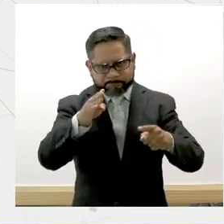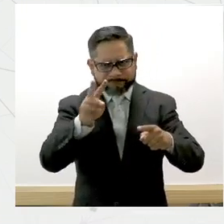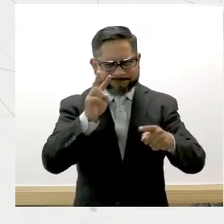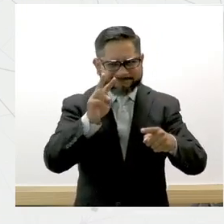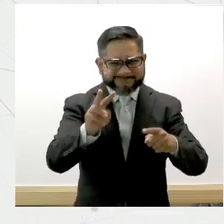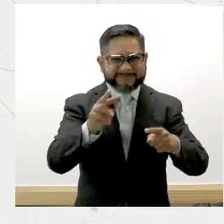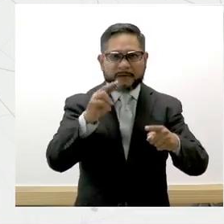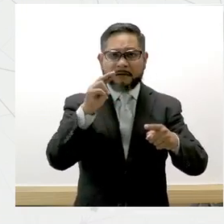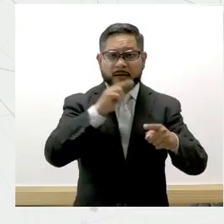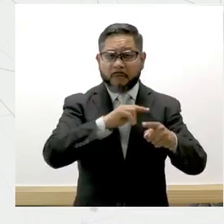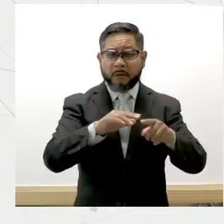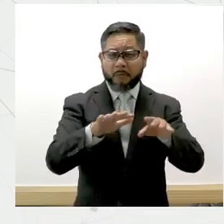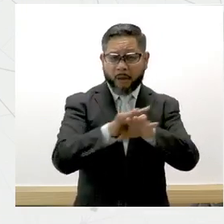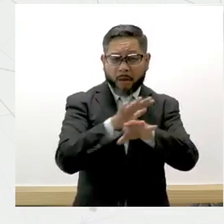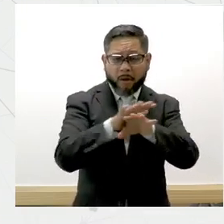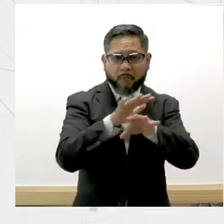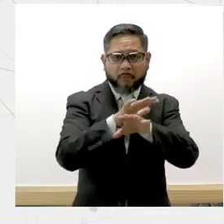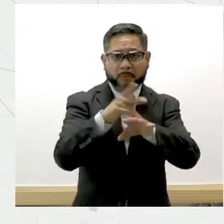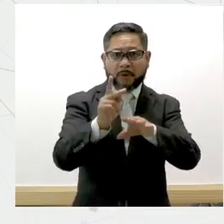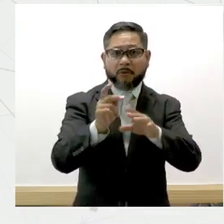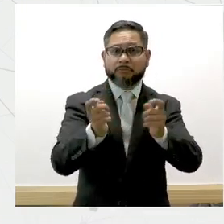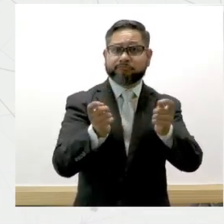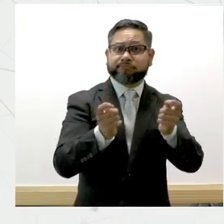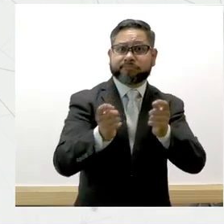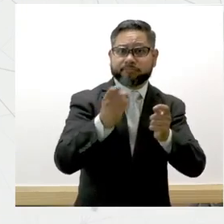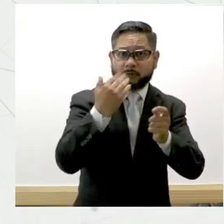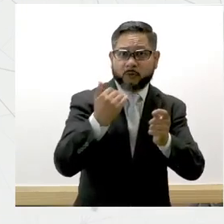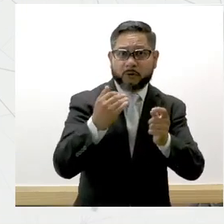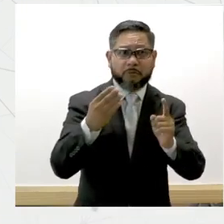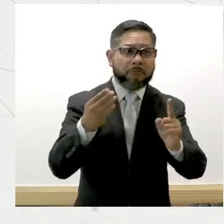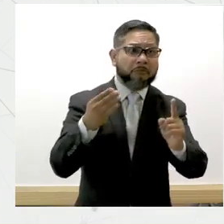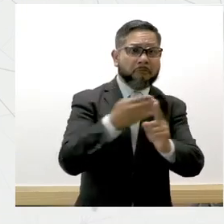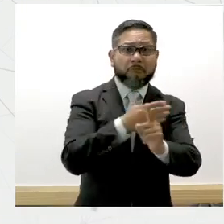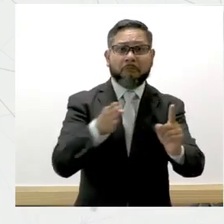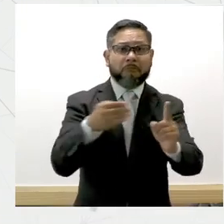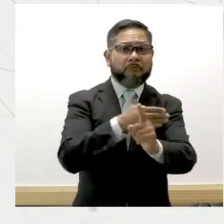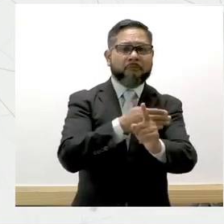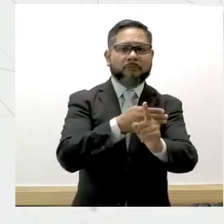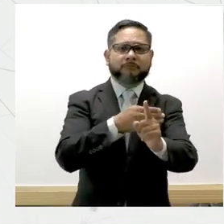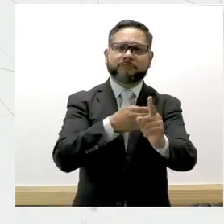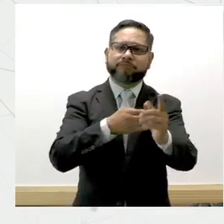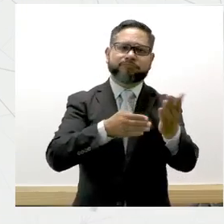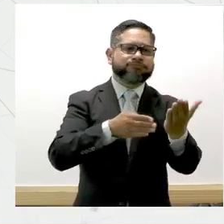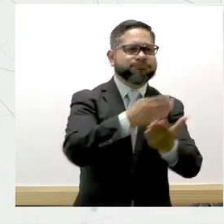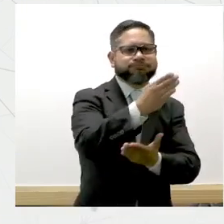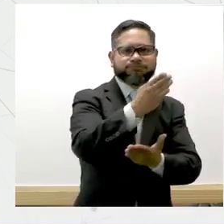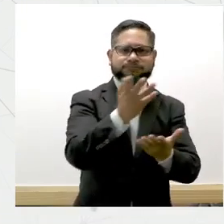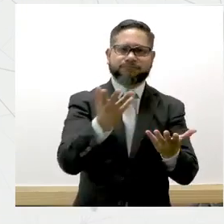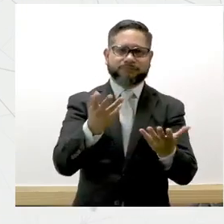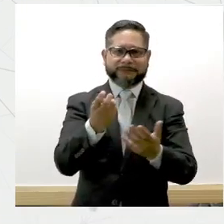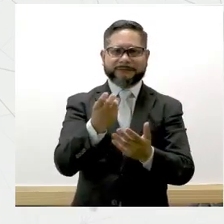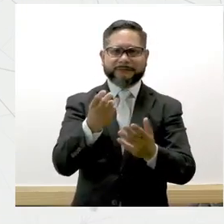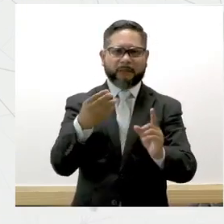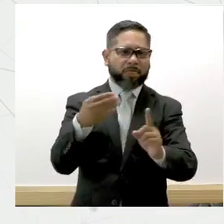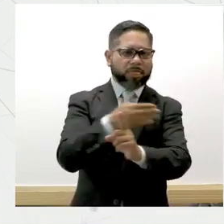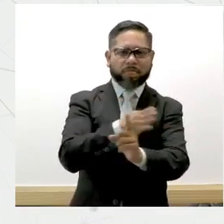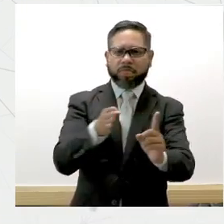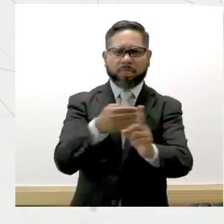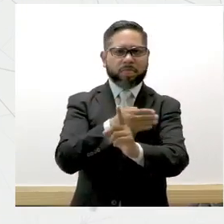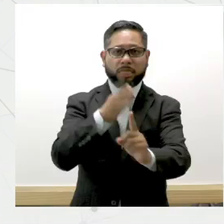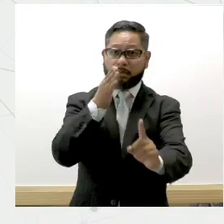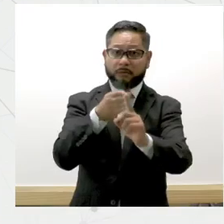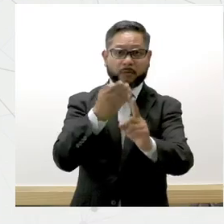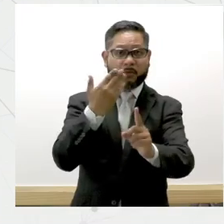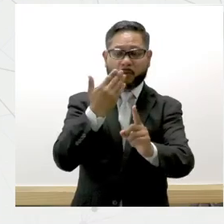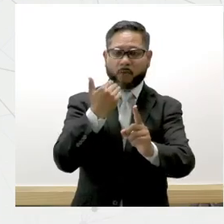¿no? Pero sin control hacia dónde caminamos, ¿no? Nos podemos desviar en cualquier momento de ese camino que podría ser. Y sobre todo, ¿están